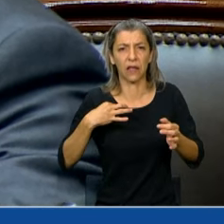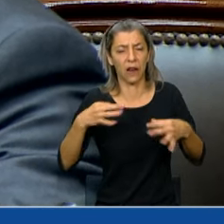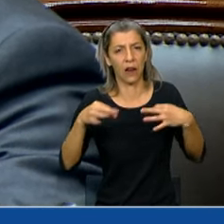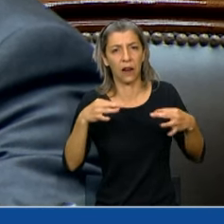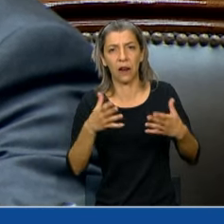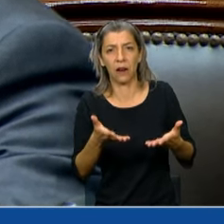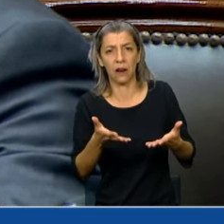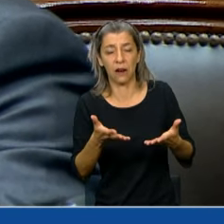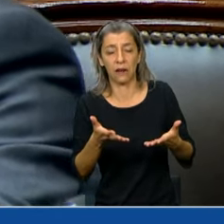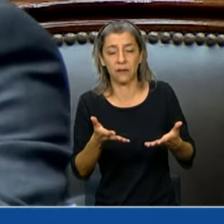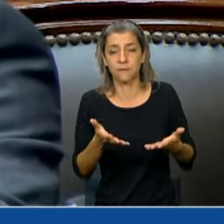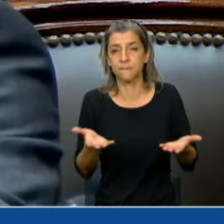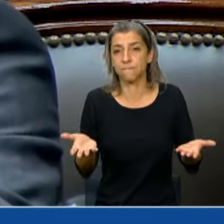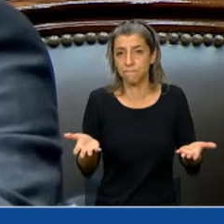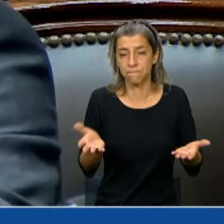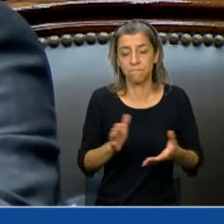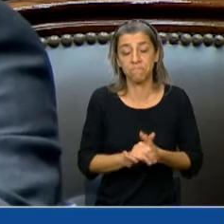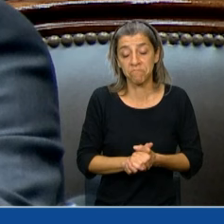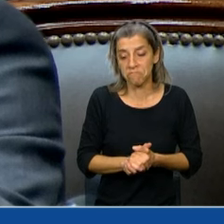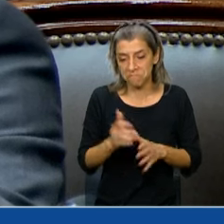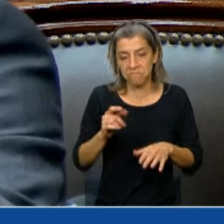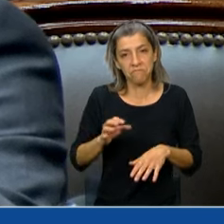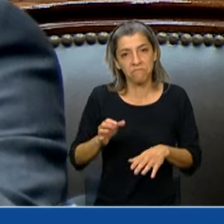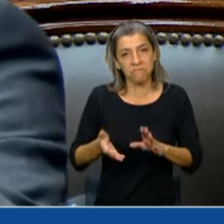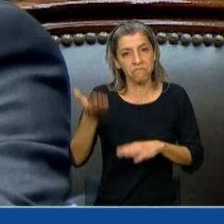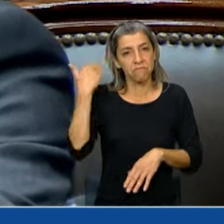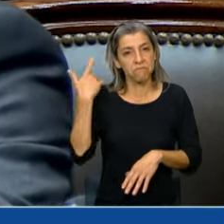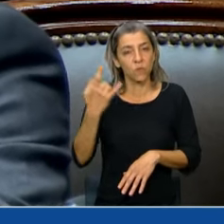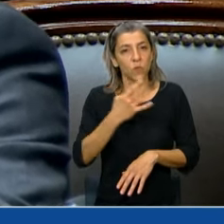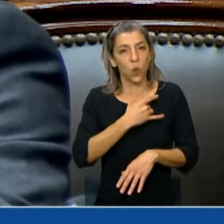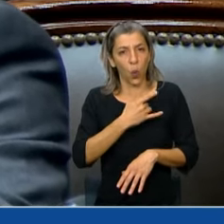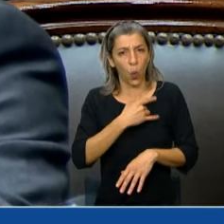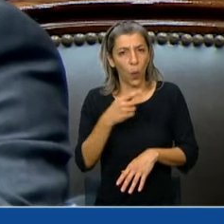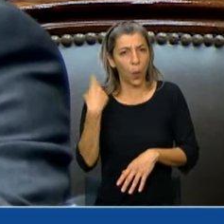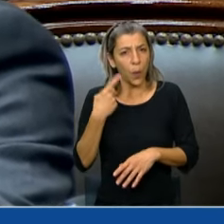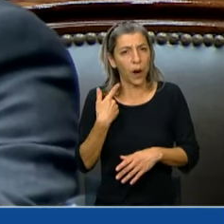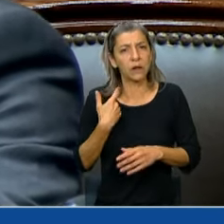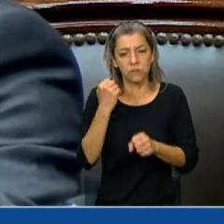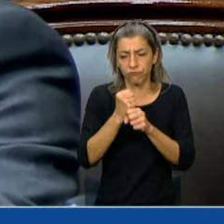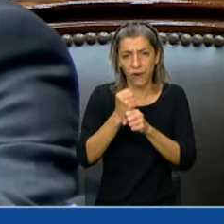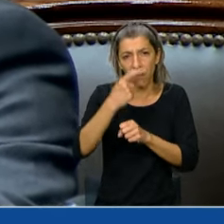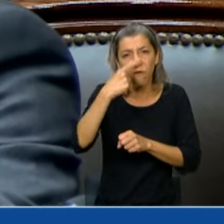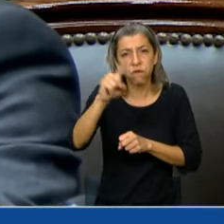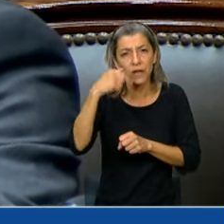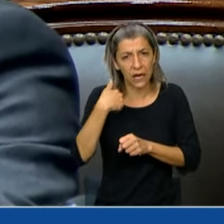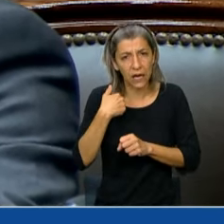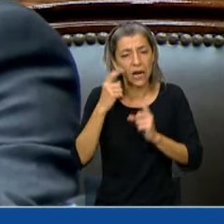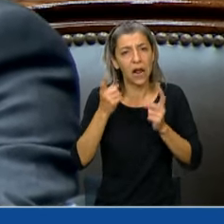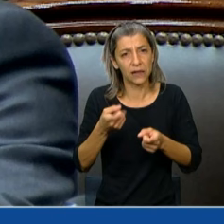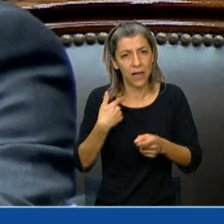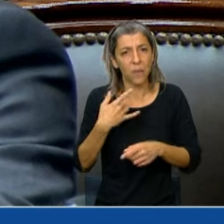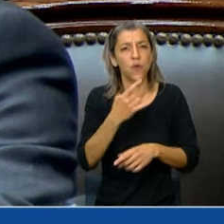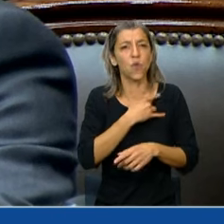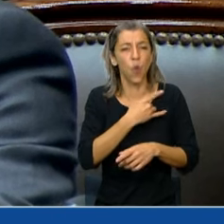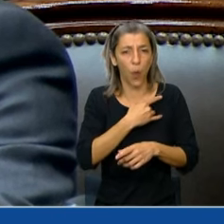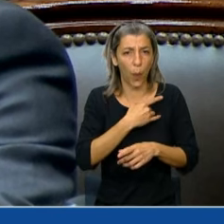textil en la tesis doctoral que yo realicé en la universidad del sema con participación en la universidad de Chicago demostré